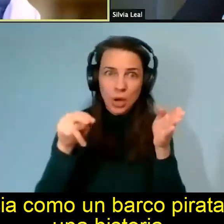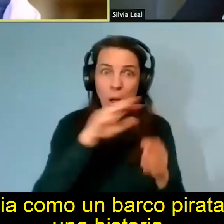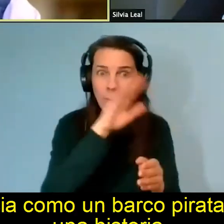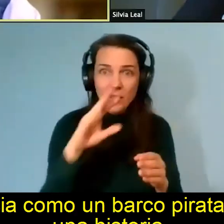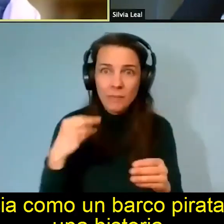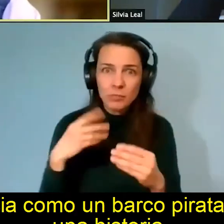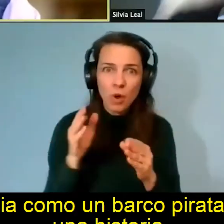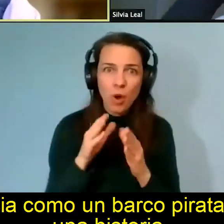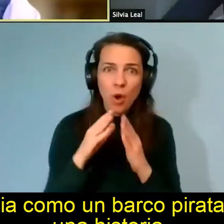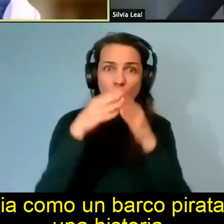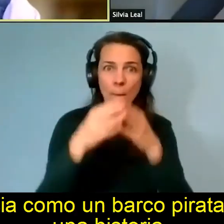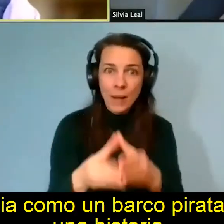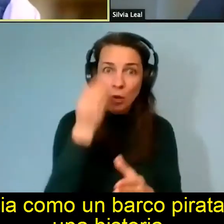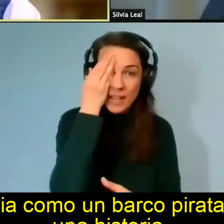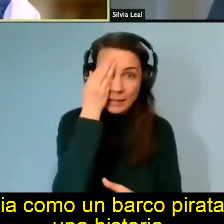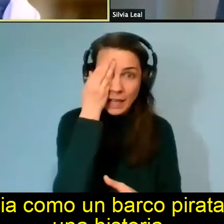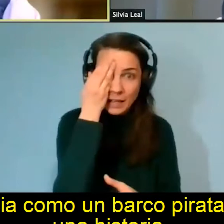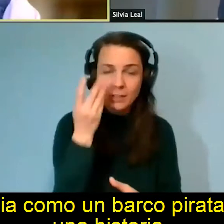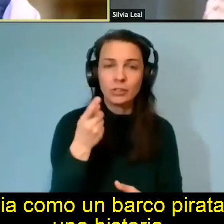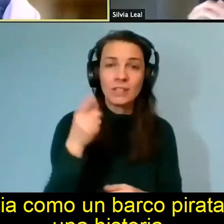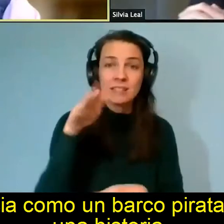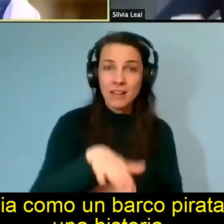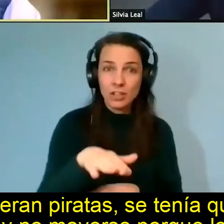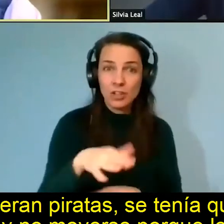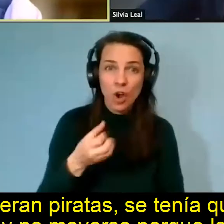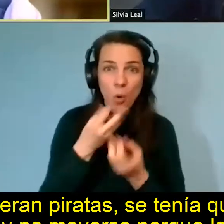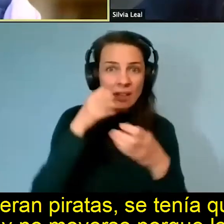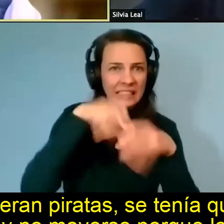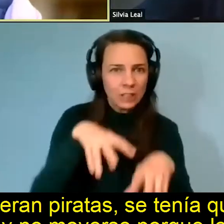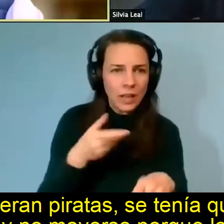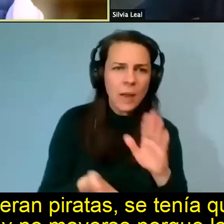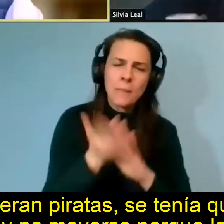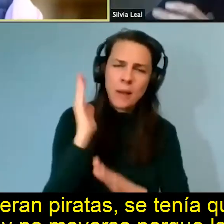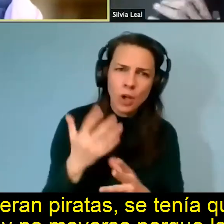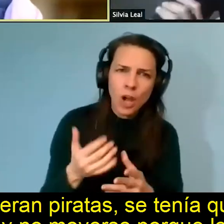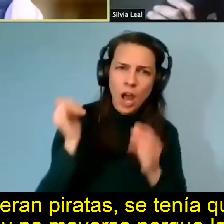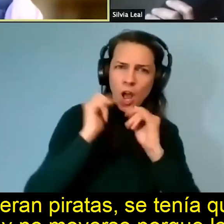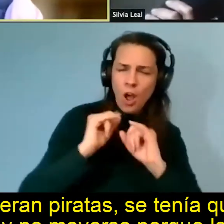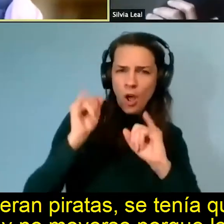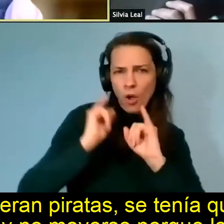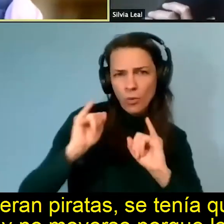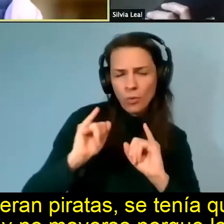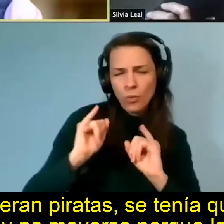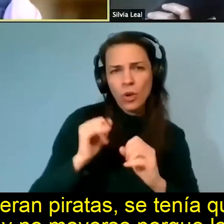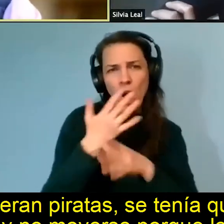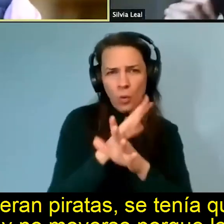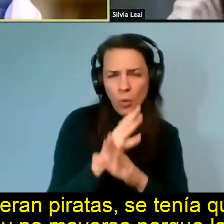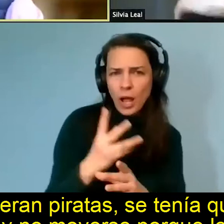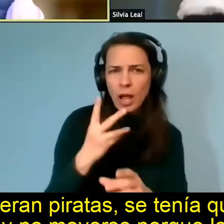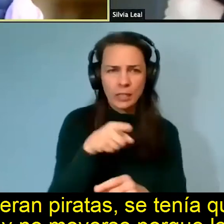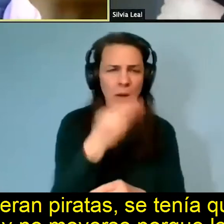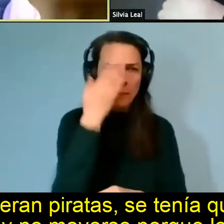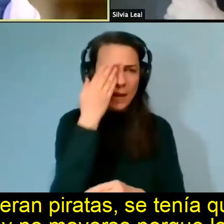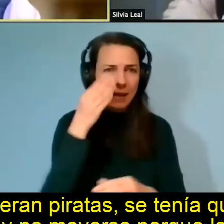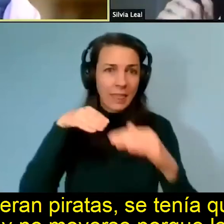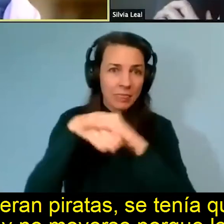barco pirata. Y al niño le contaban una historia, que iban a jugar, que eran piratas, que él se tenía que meter en el barco, él se tenía